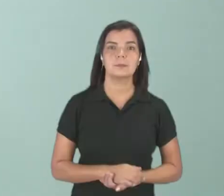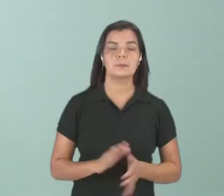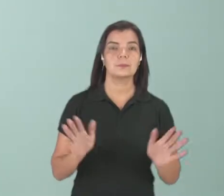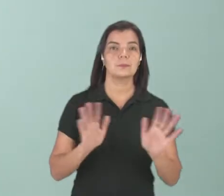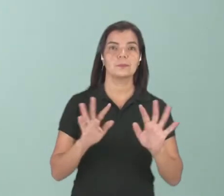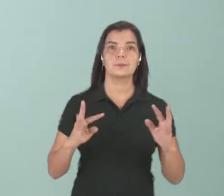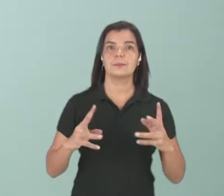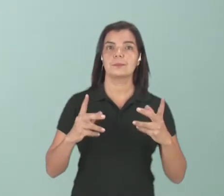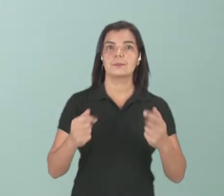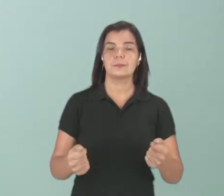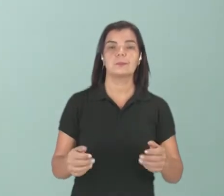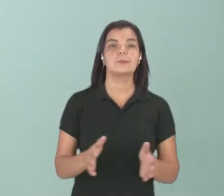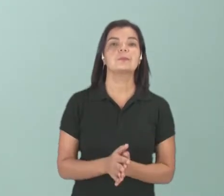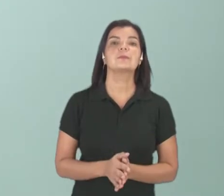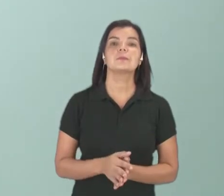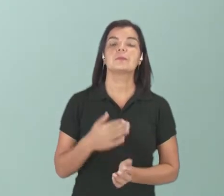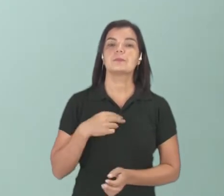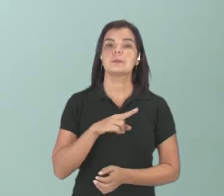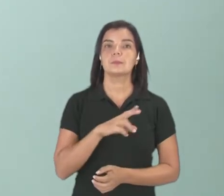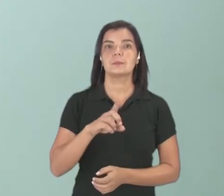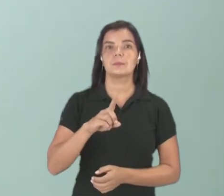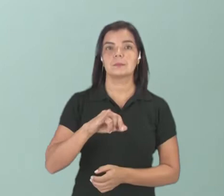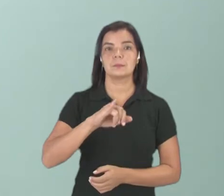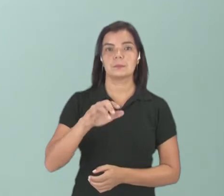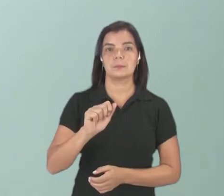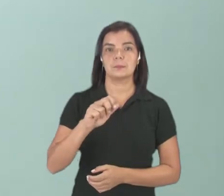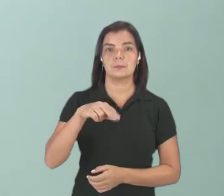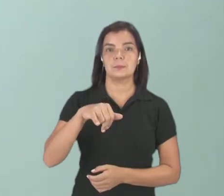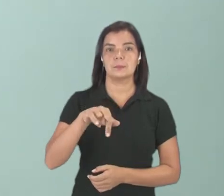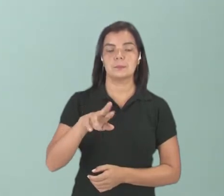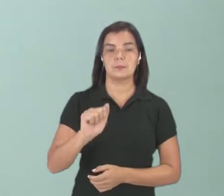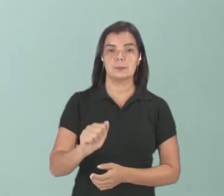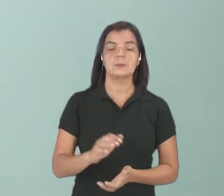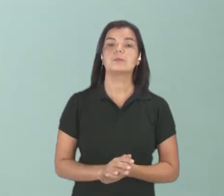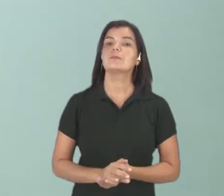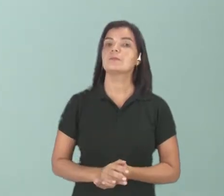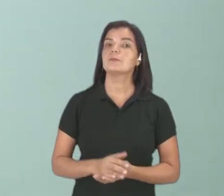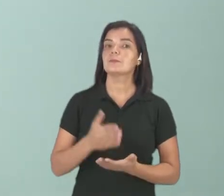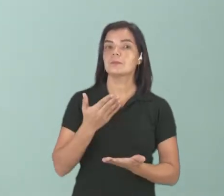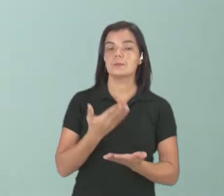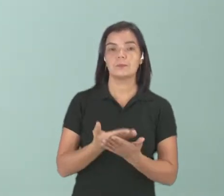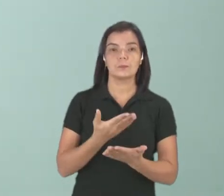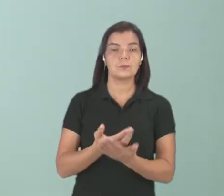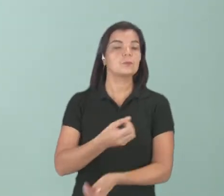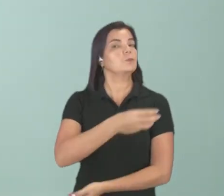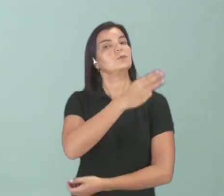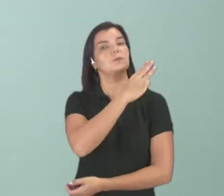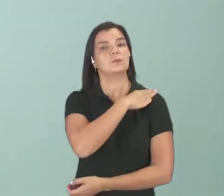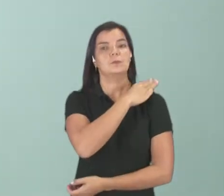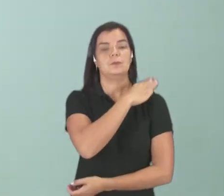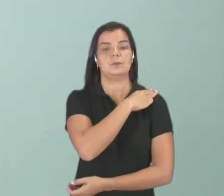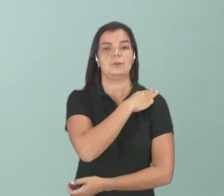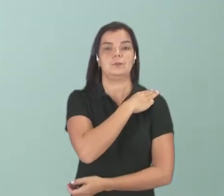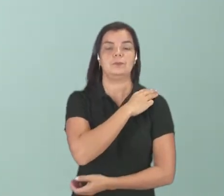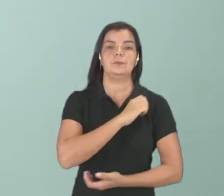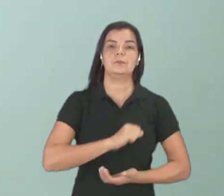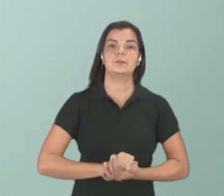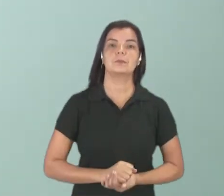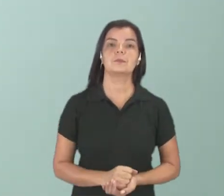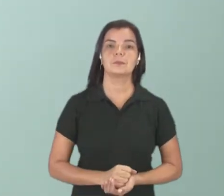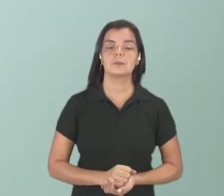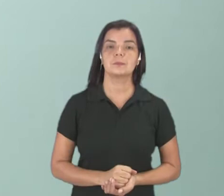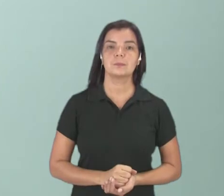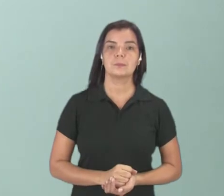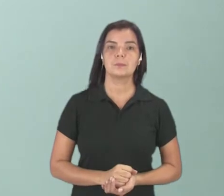Hola a todos, mi nombre es Deyanira y estaré con ustedes en las clases del tercero año de la secundaria,